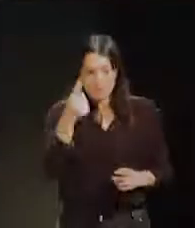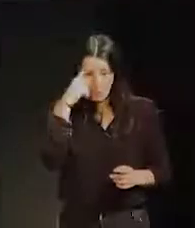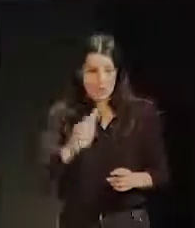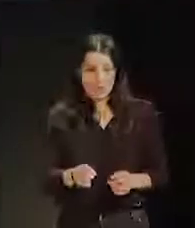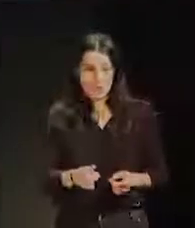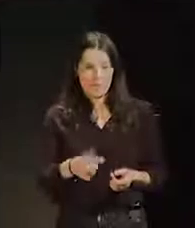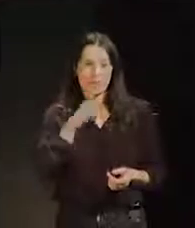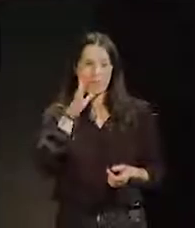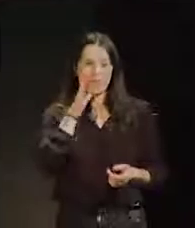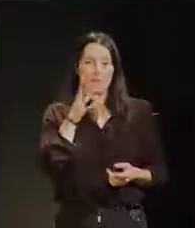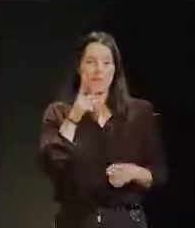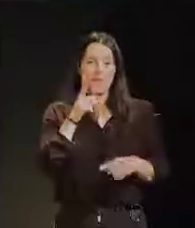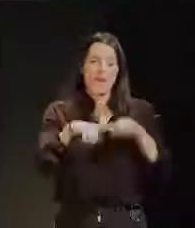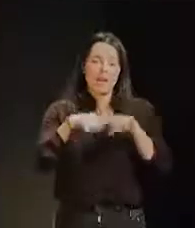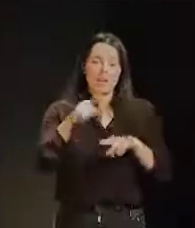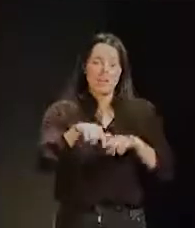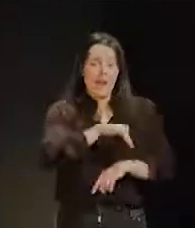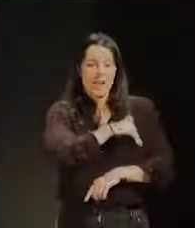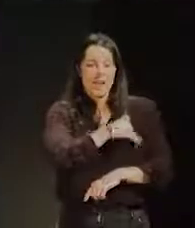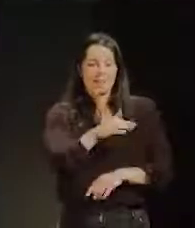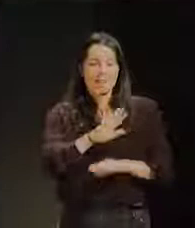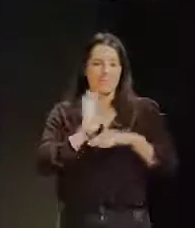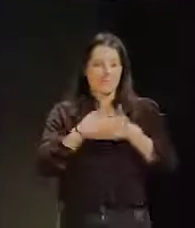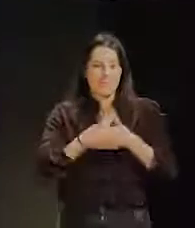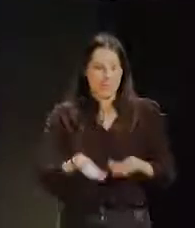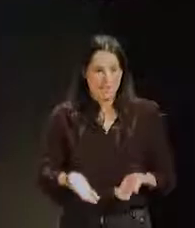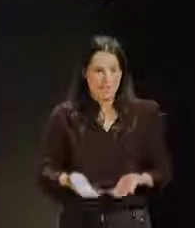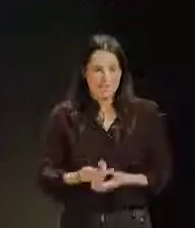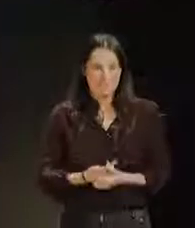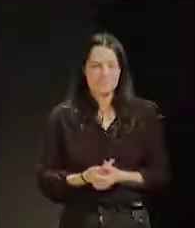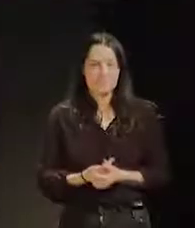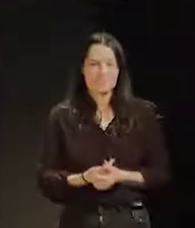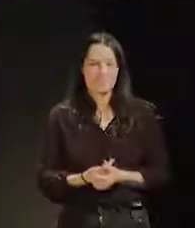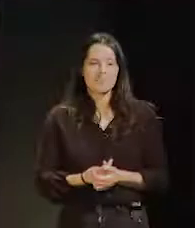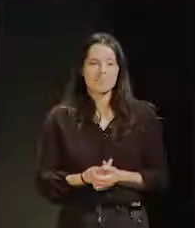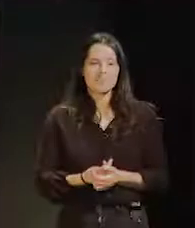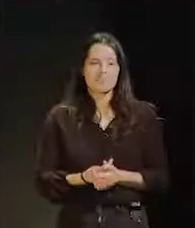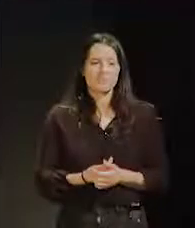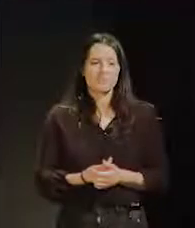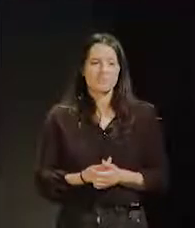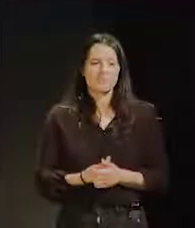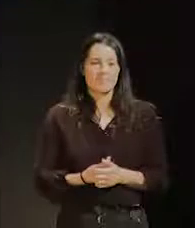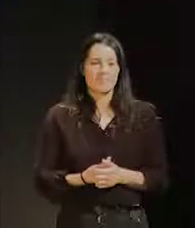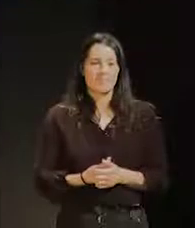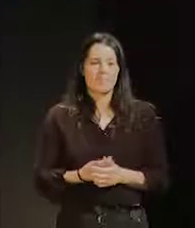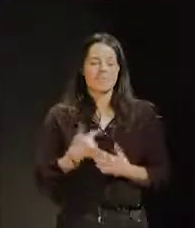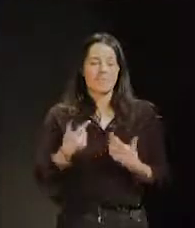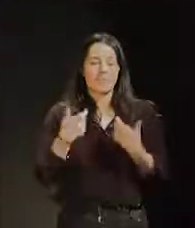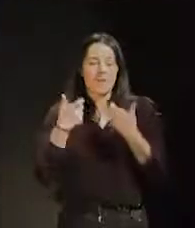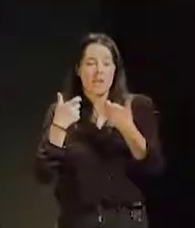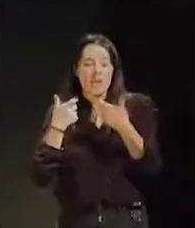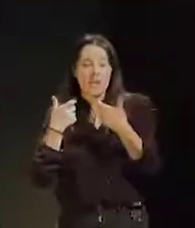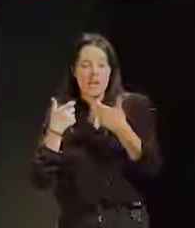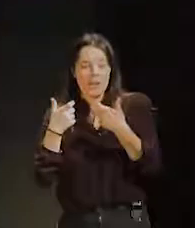academias son chiuse y quieren encontrar solo cuerpos muy